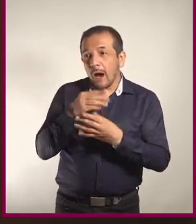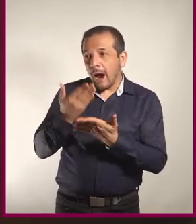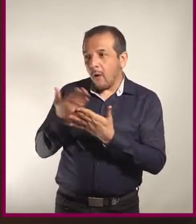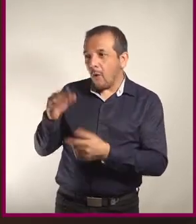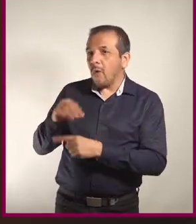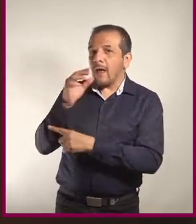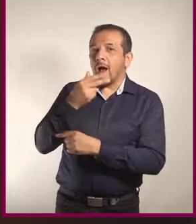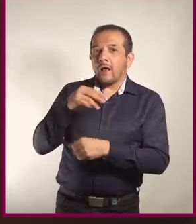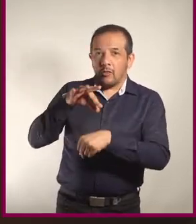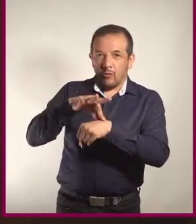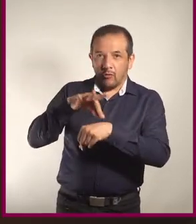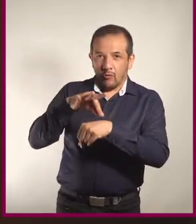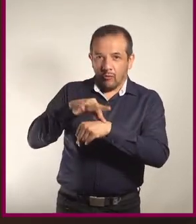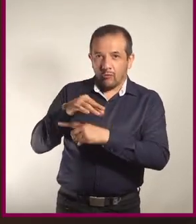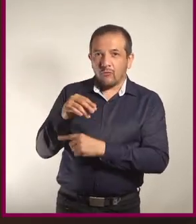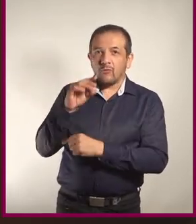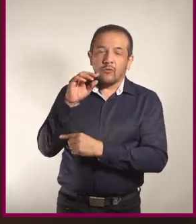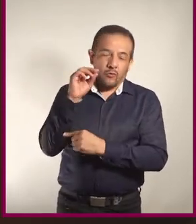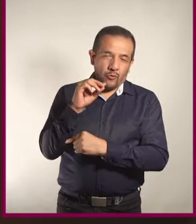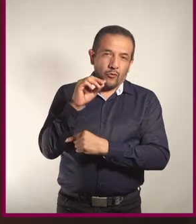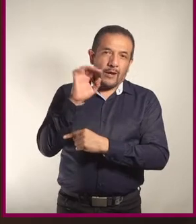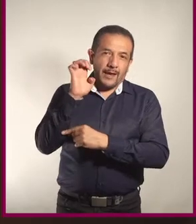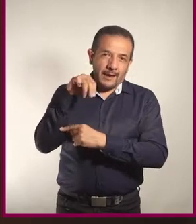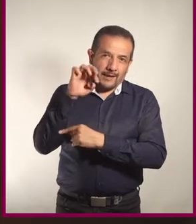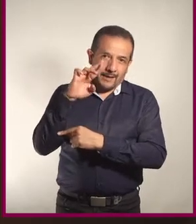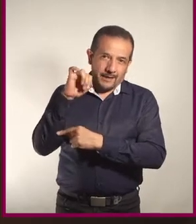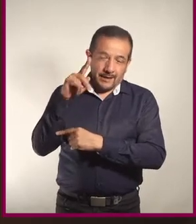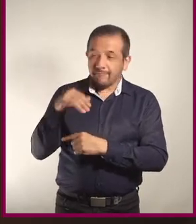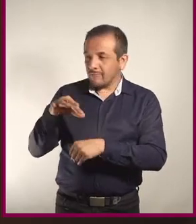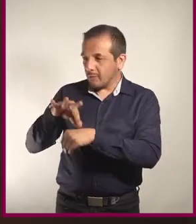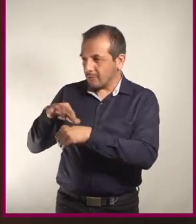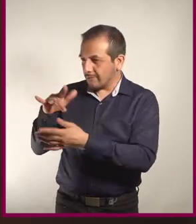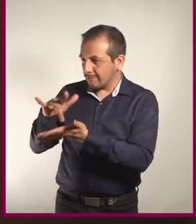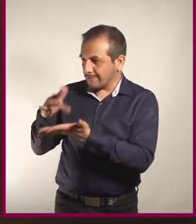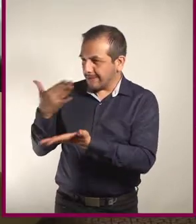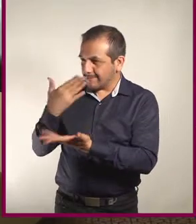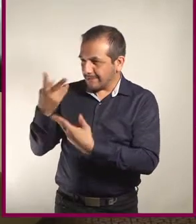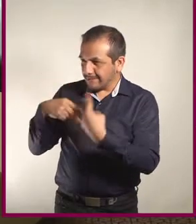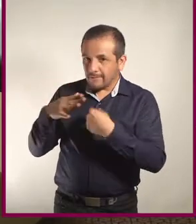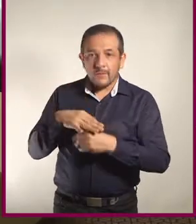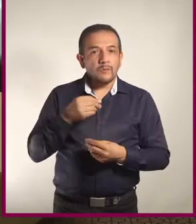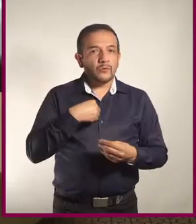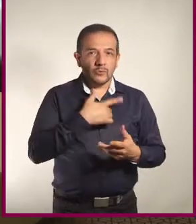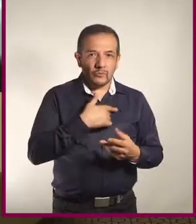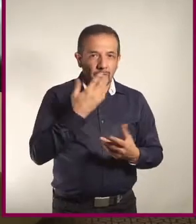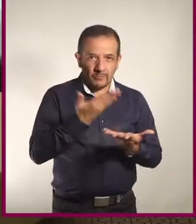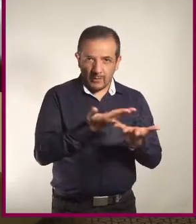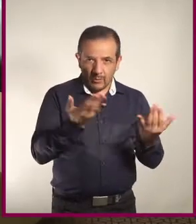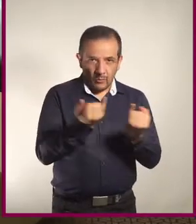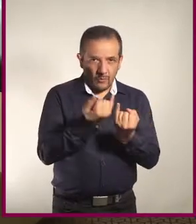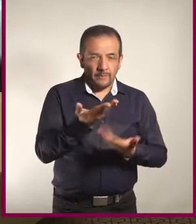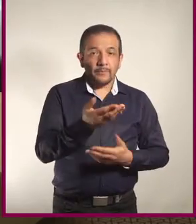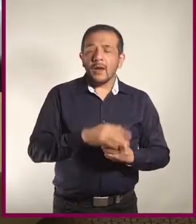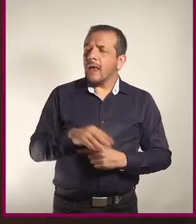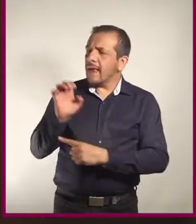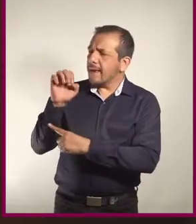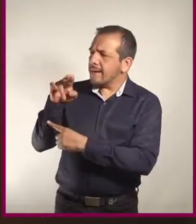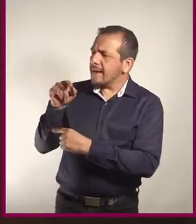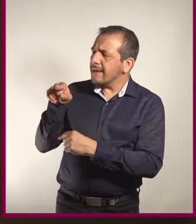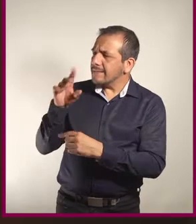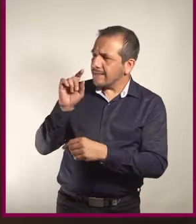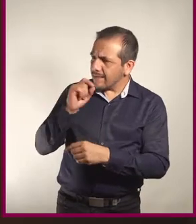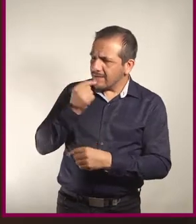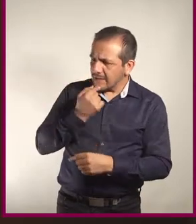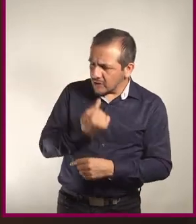el nutriólogo Enrique Ríos. Doctor, bienvenido, muchas gracias por estar con nosotros. Gracias a ustedes, me da mucho gusto estar con ustedes. Enrique,